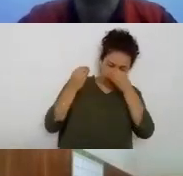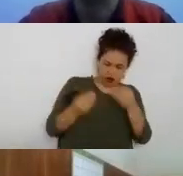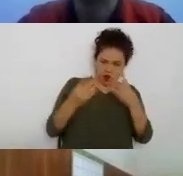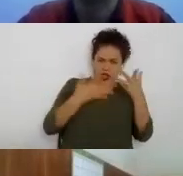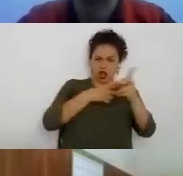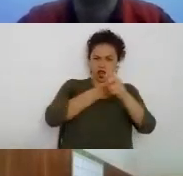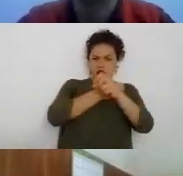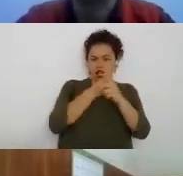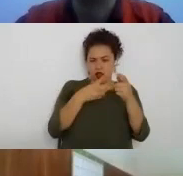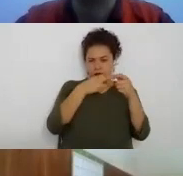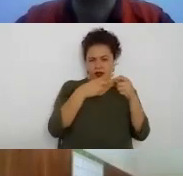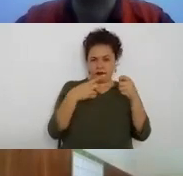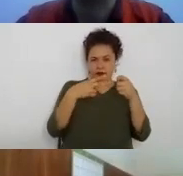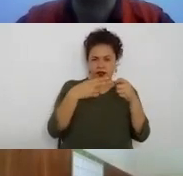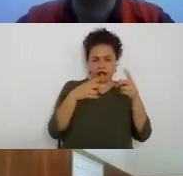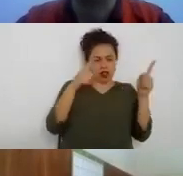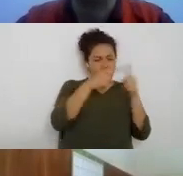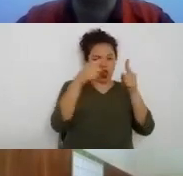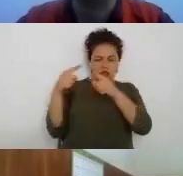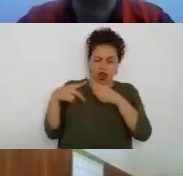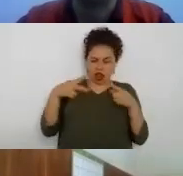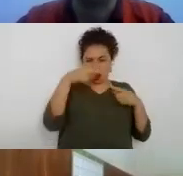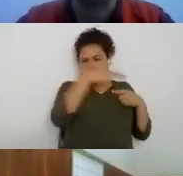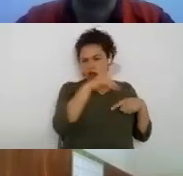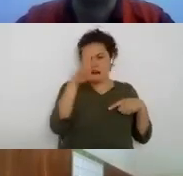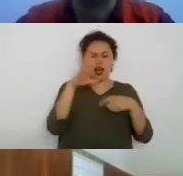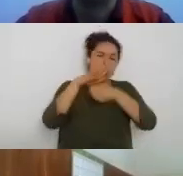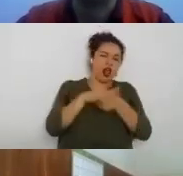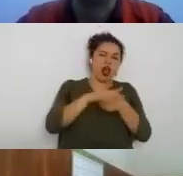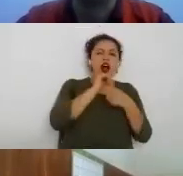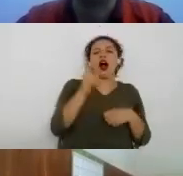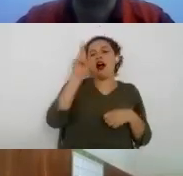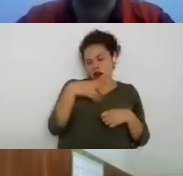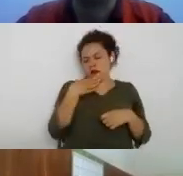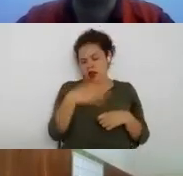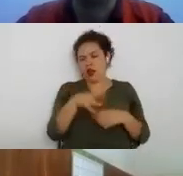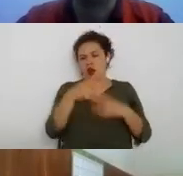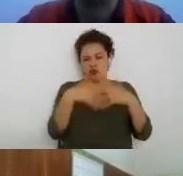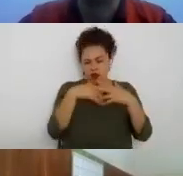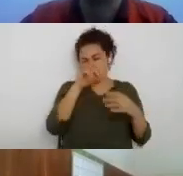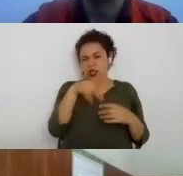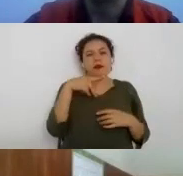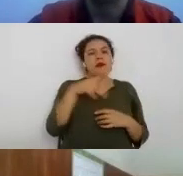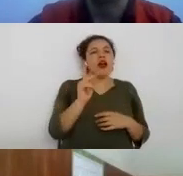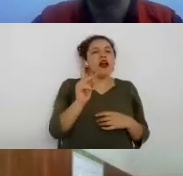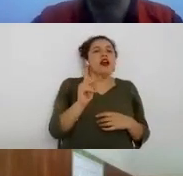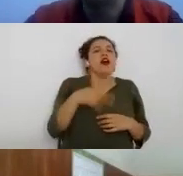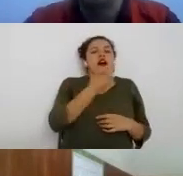las puntitas como para que no le oprimiera tanto y pues funcionaba, sí, pero no sé qué tan sanas